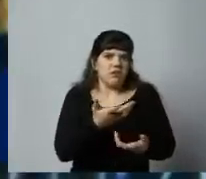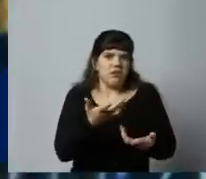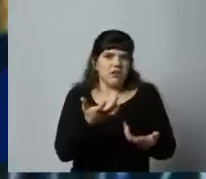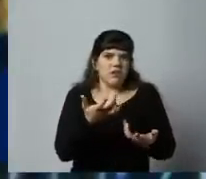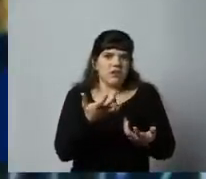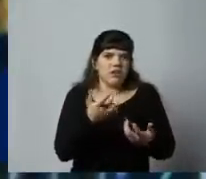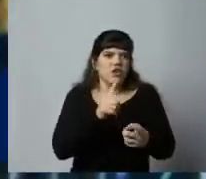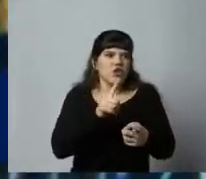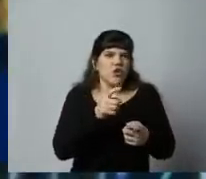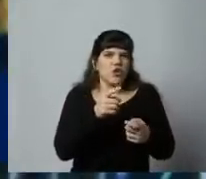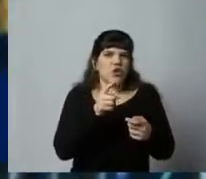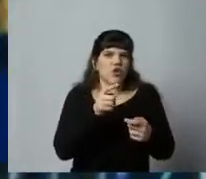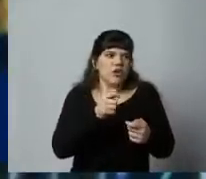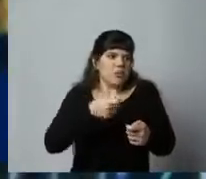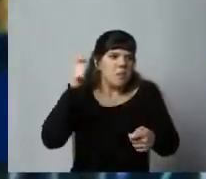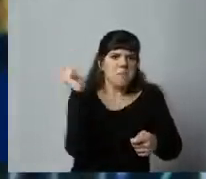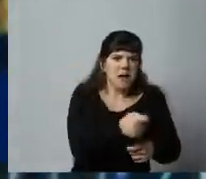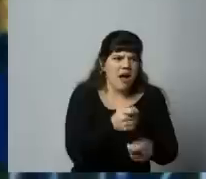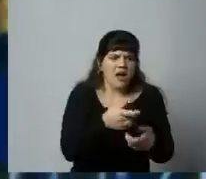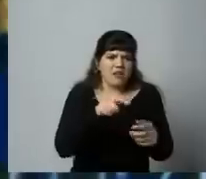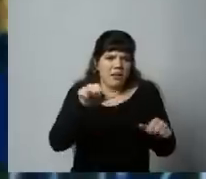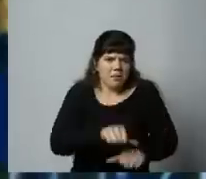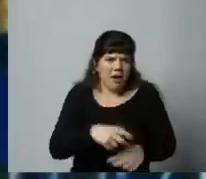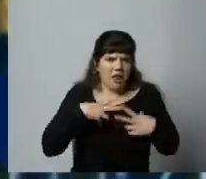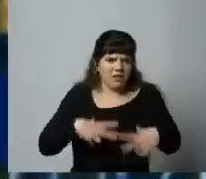este a revencyt